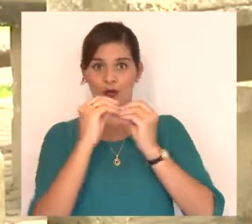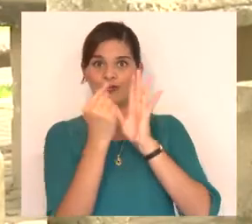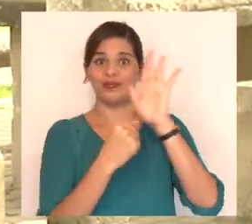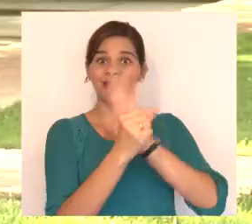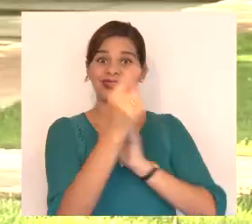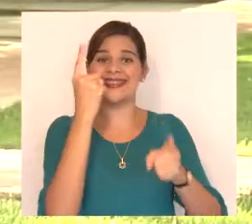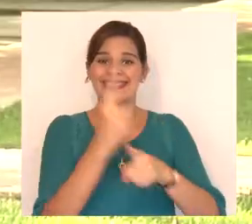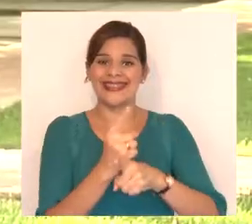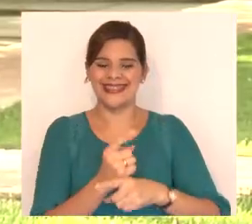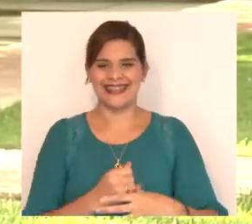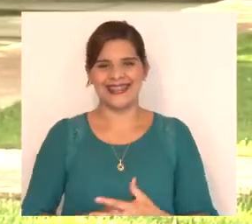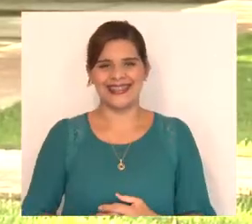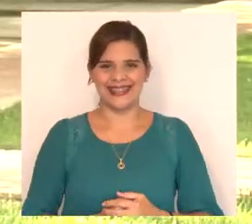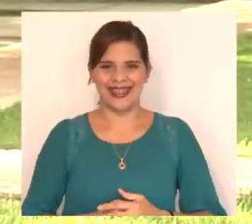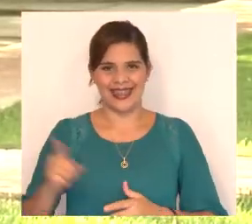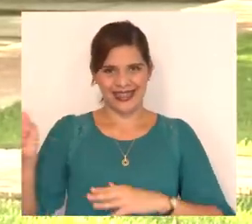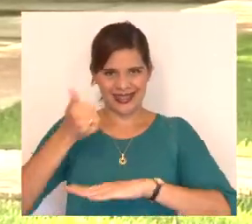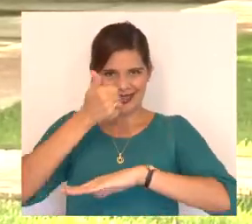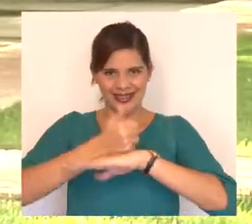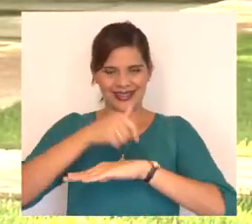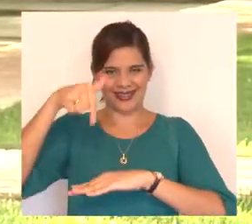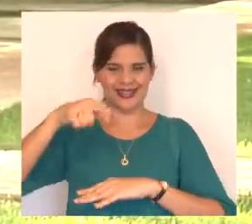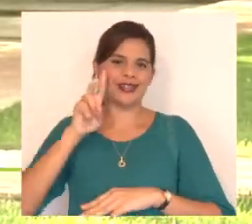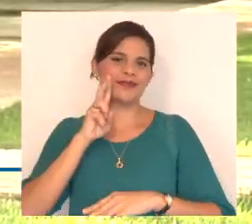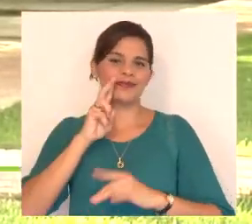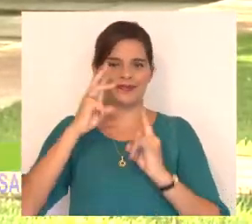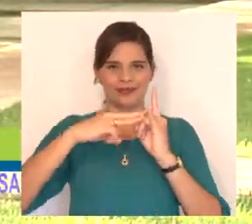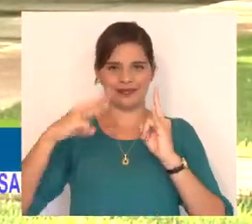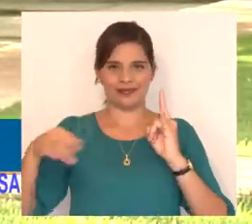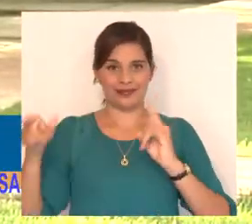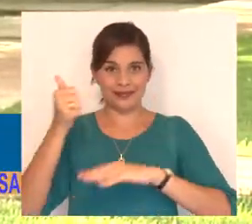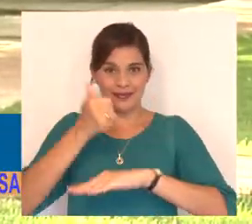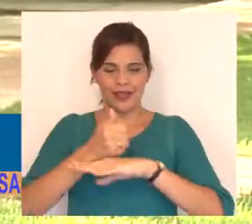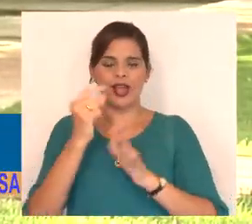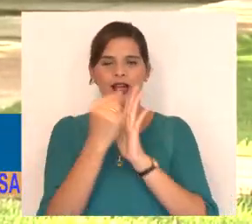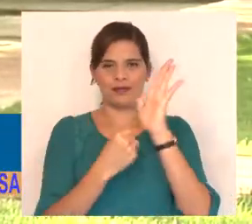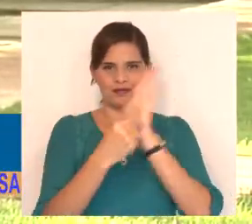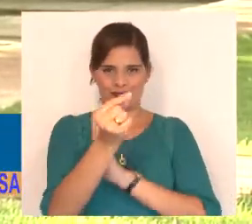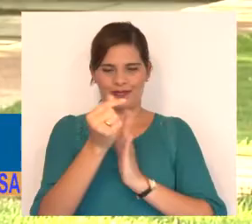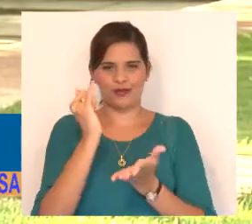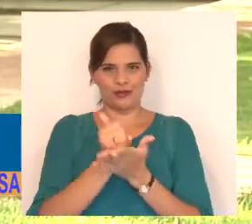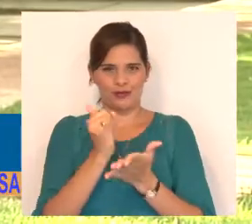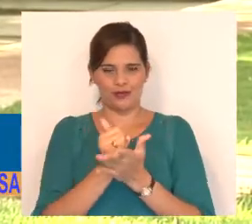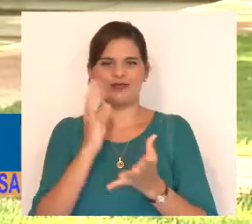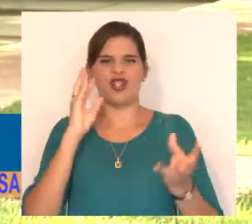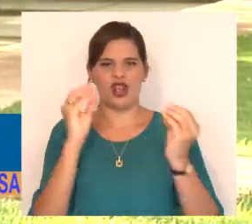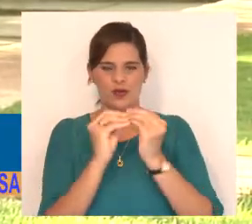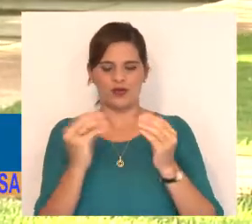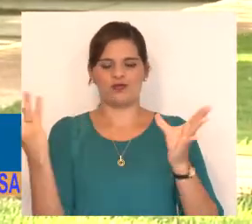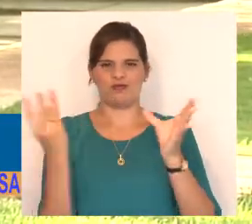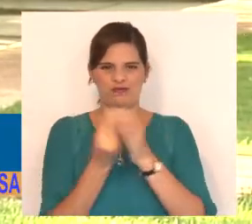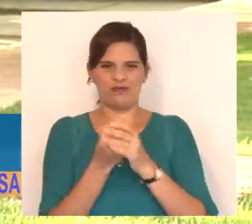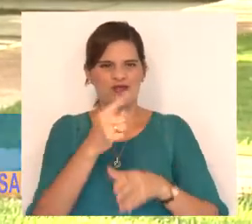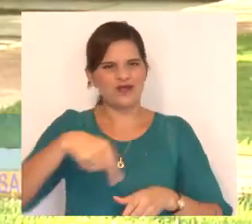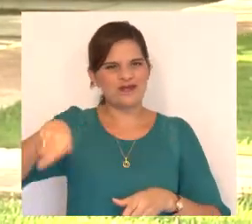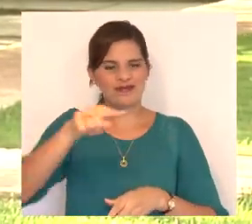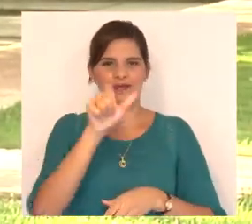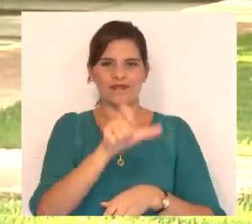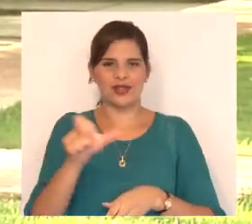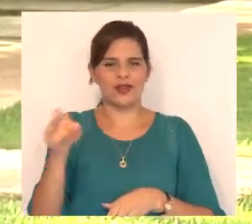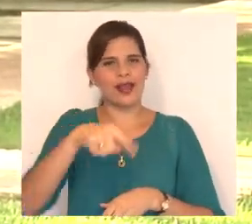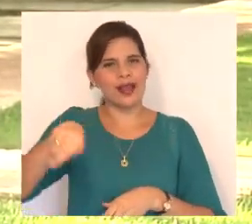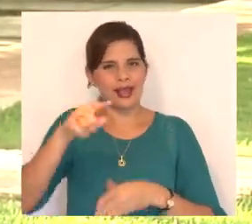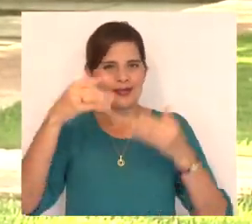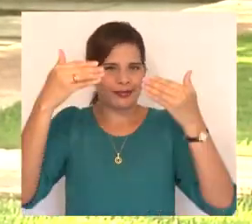estos chicos. Por iniciativa rectoral, el Consejo Superior de la Universidad del Magdalena aprobó política que favorece la inclusión a todos aquellos estudiantes